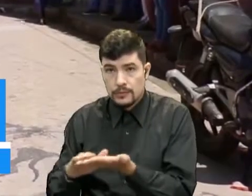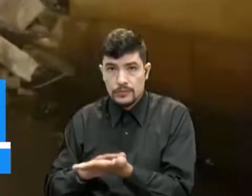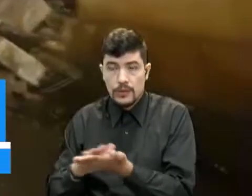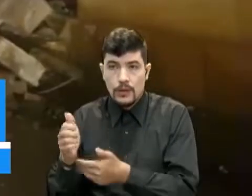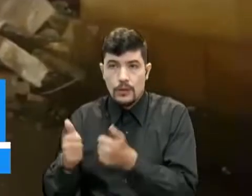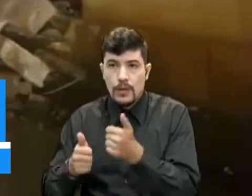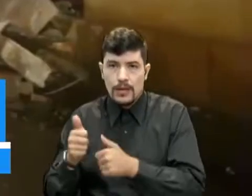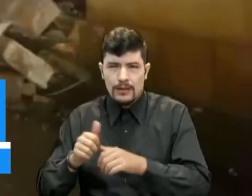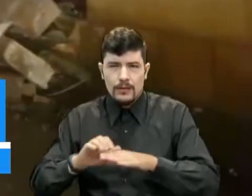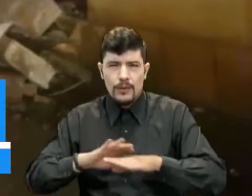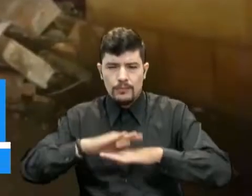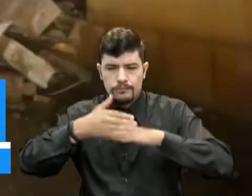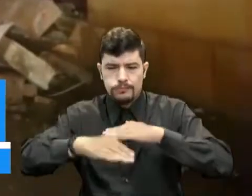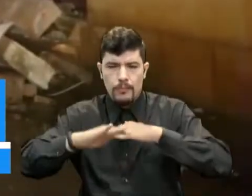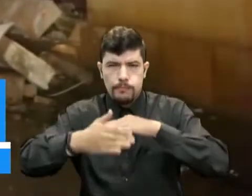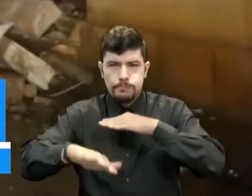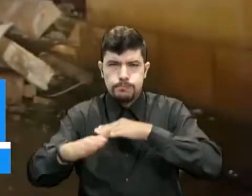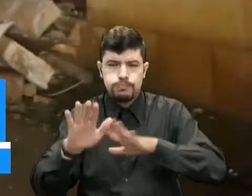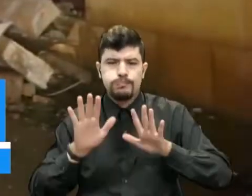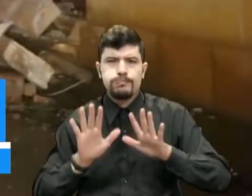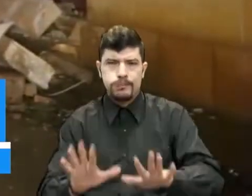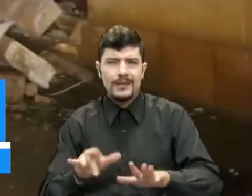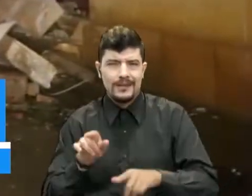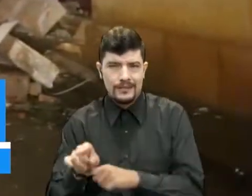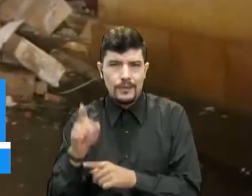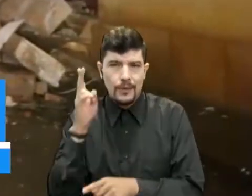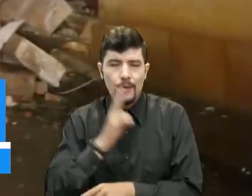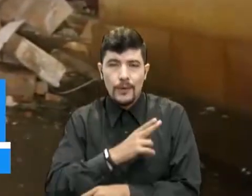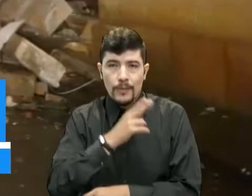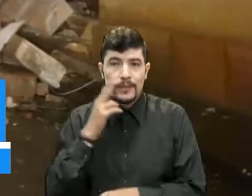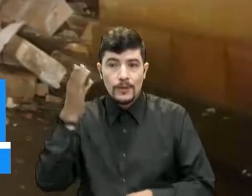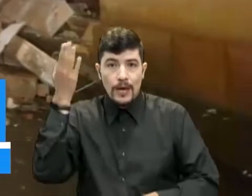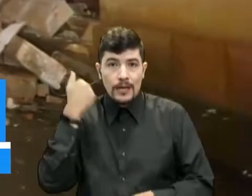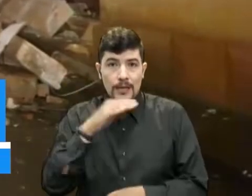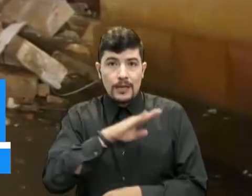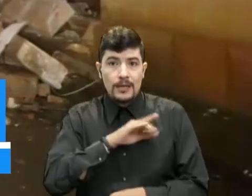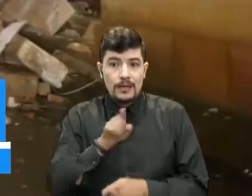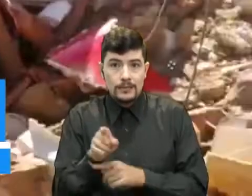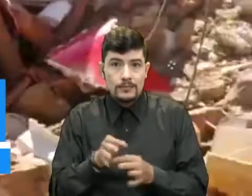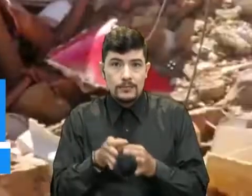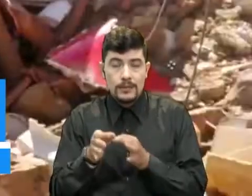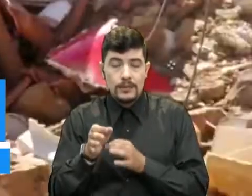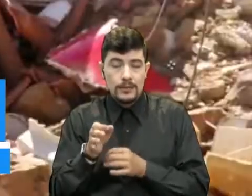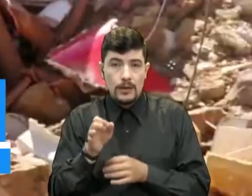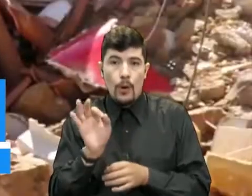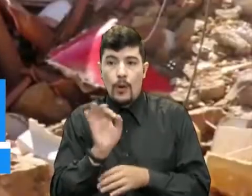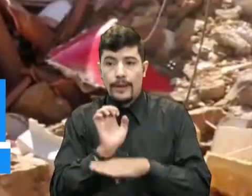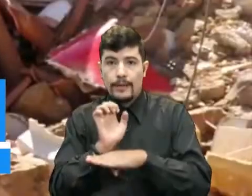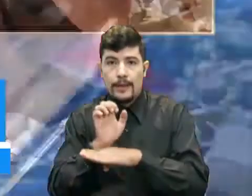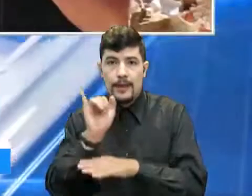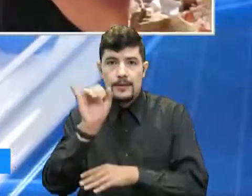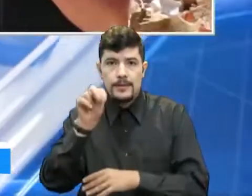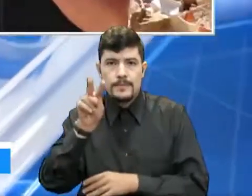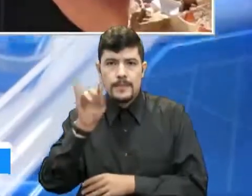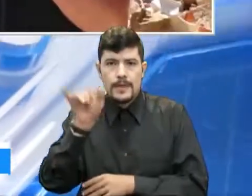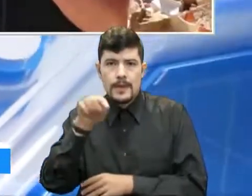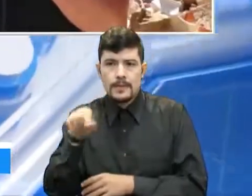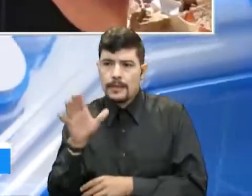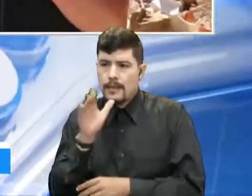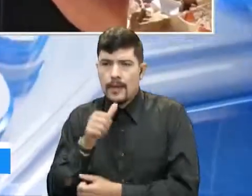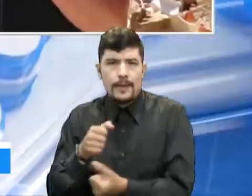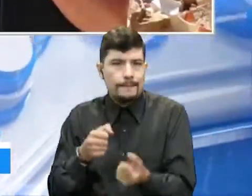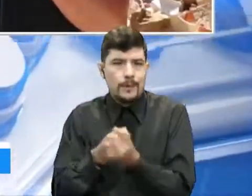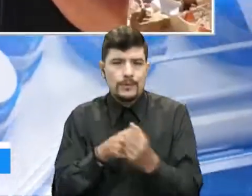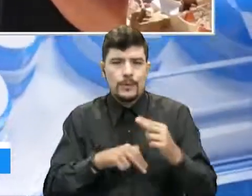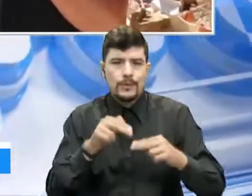las trampas de frenado, compromiso de varios gobiernos y que Invías no ha hecho realidad. Esa es toda la información por el momento desde el